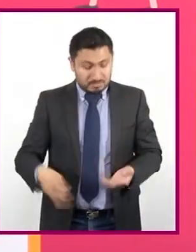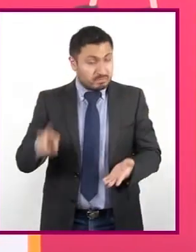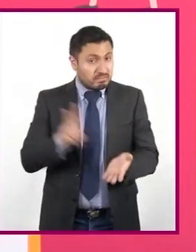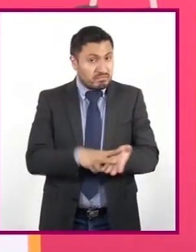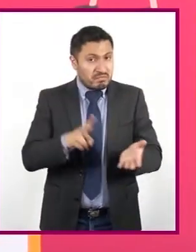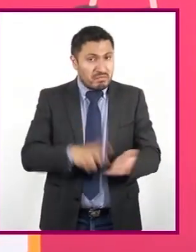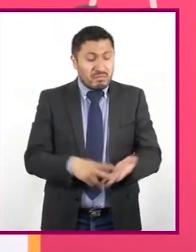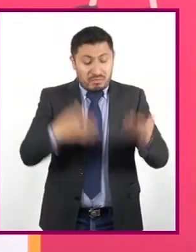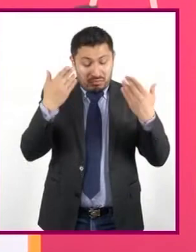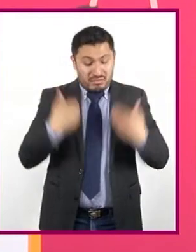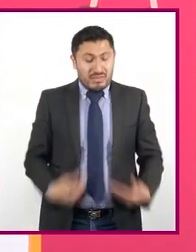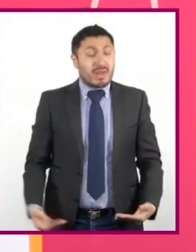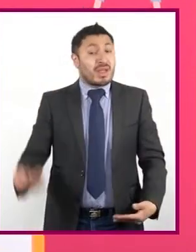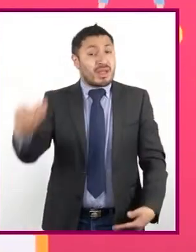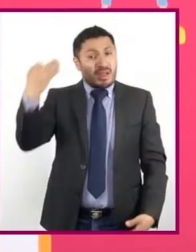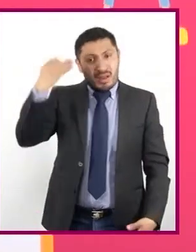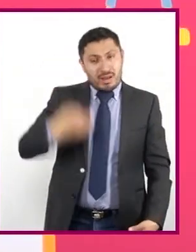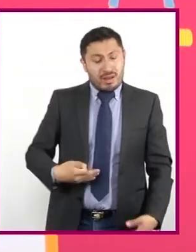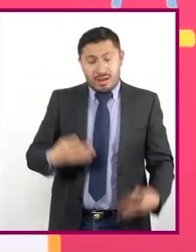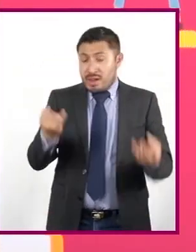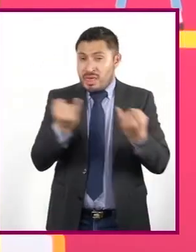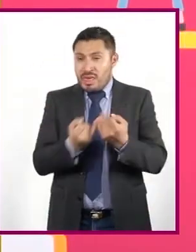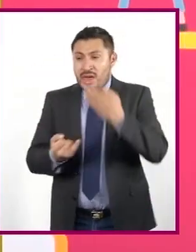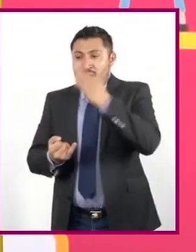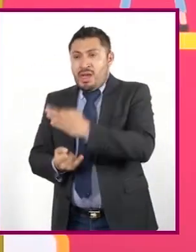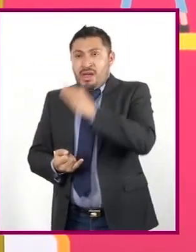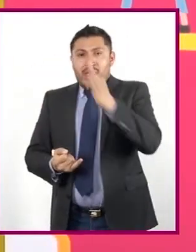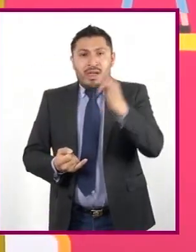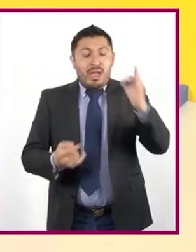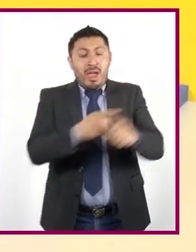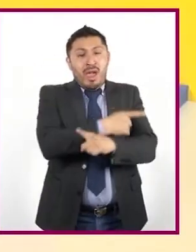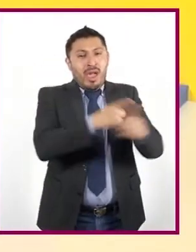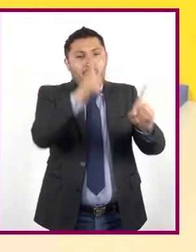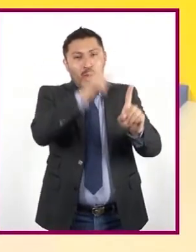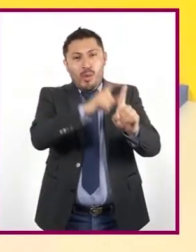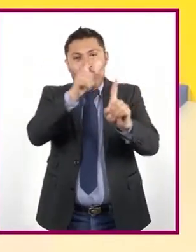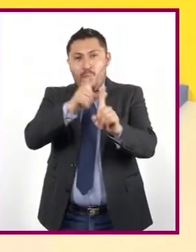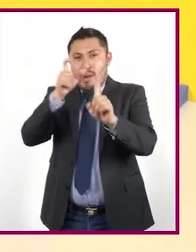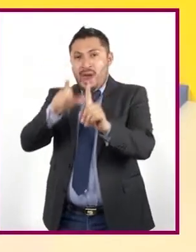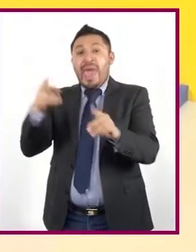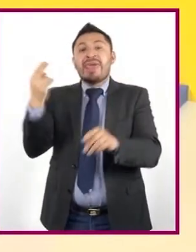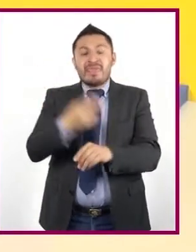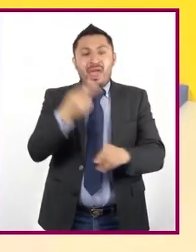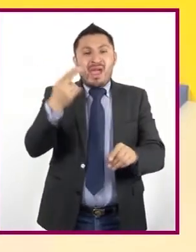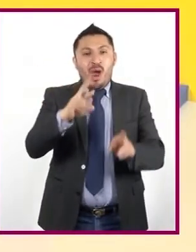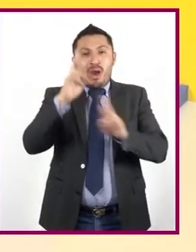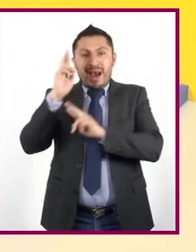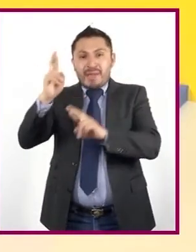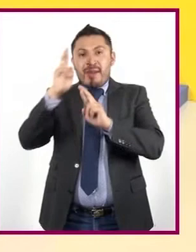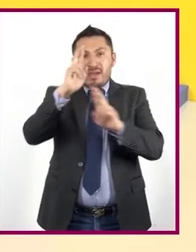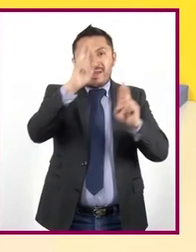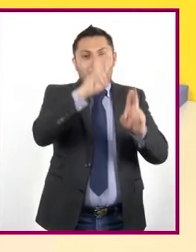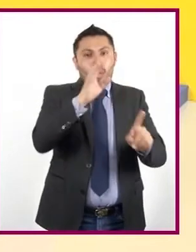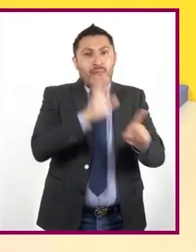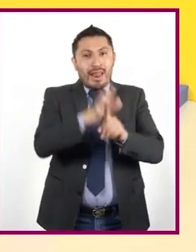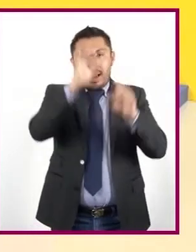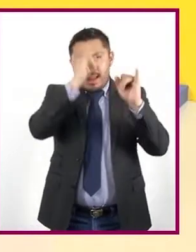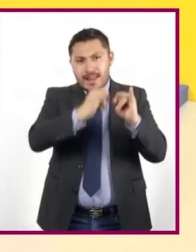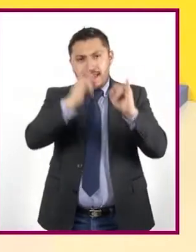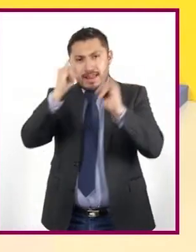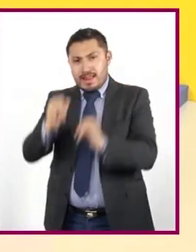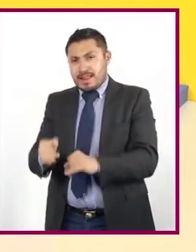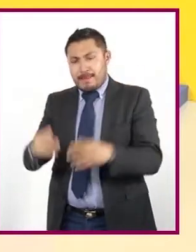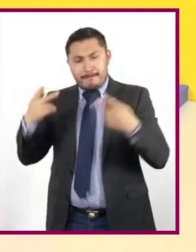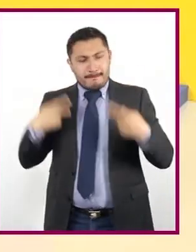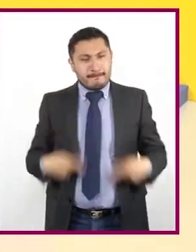son y aceptar a las demás personas tal como son. Es necesario respetar la identidad de cada